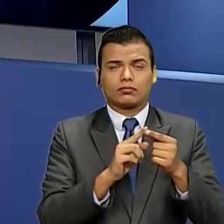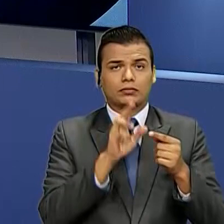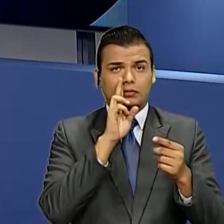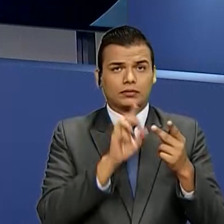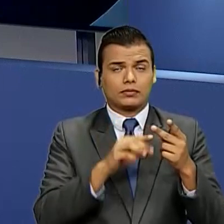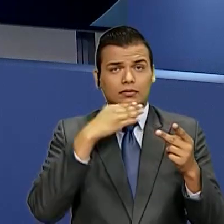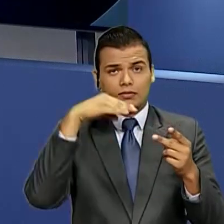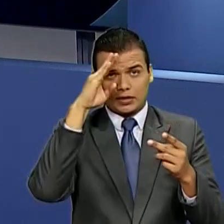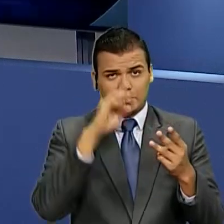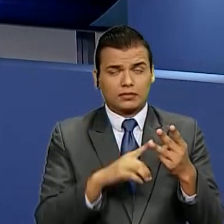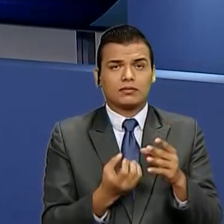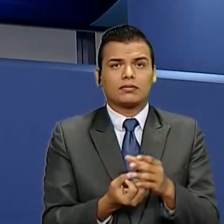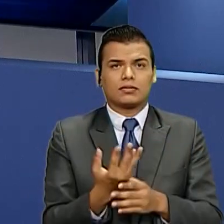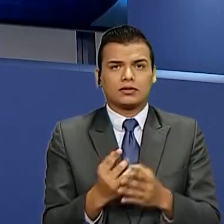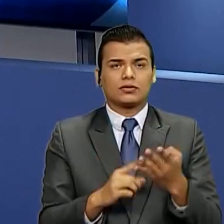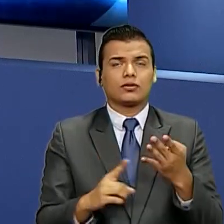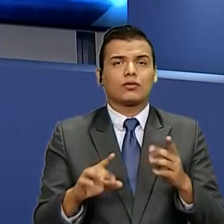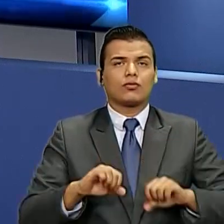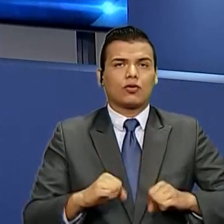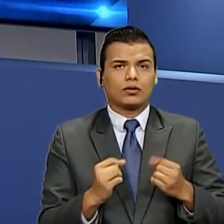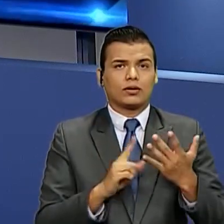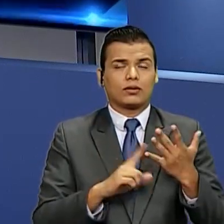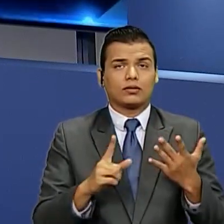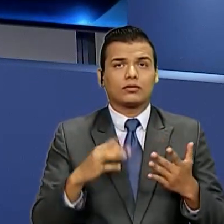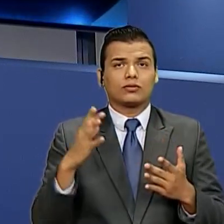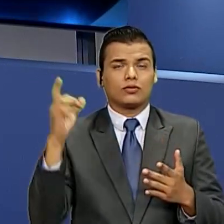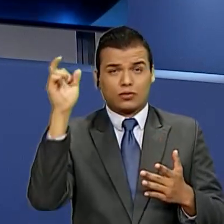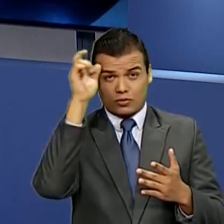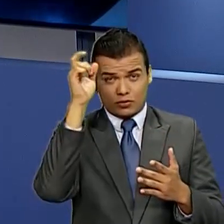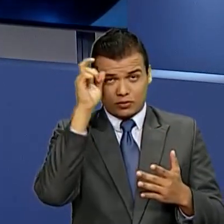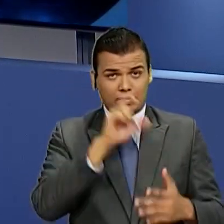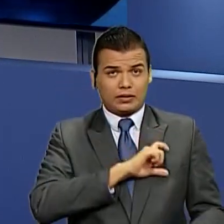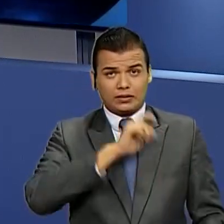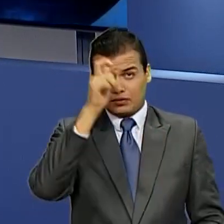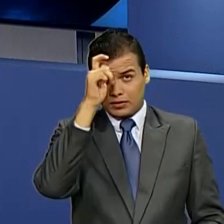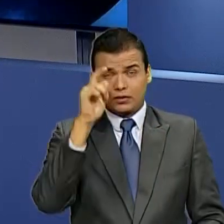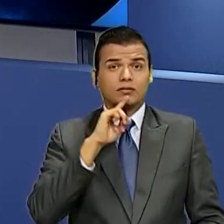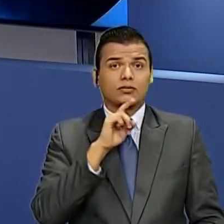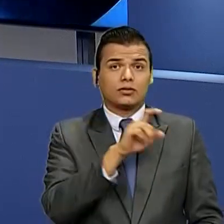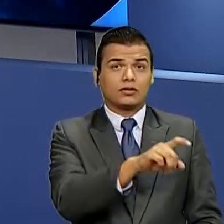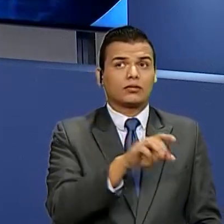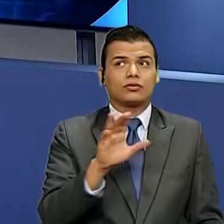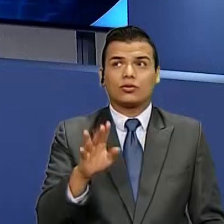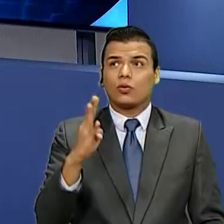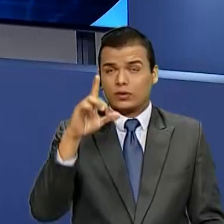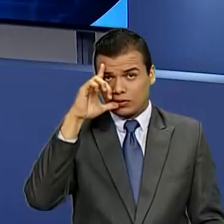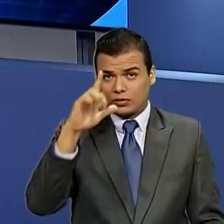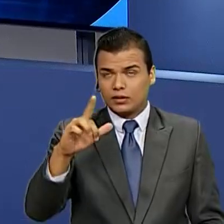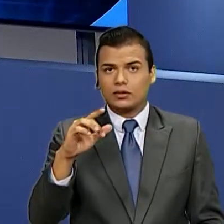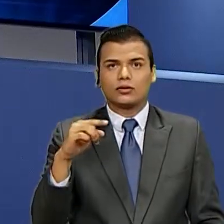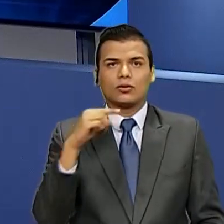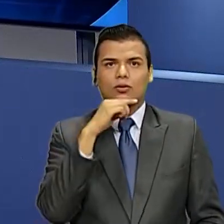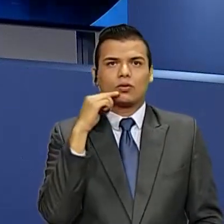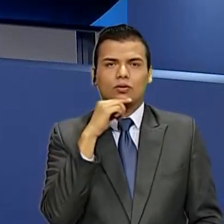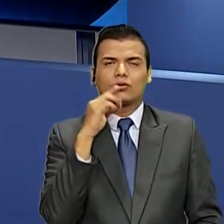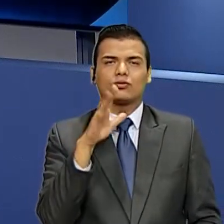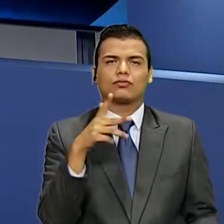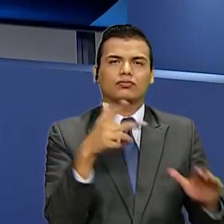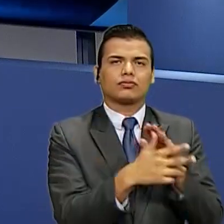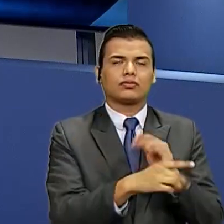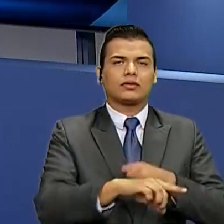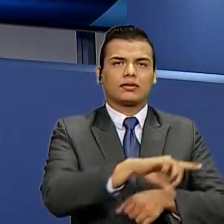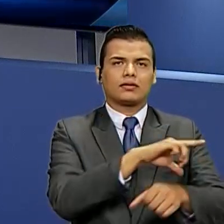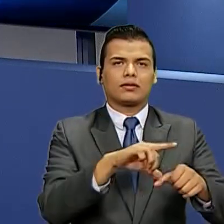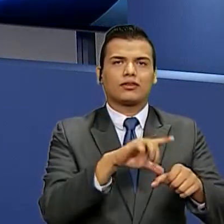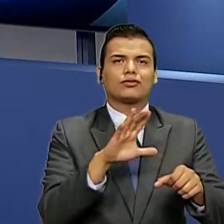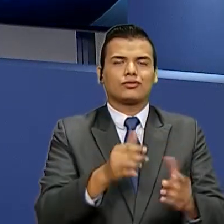Nacional, Medellín, Pasto, Millonarios, Jaguares, Cali, América y Bucaramanga. Increíblemente, en 4 días Santa Fe quedó eliminado de Copa Libertadores